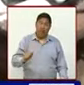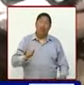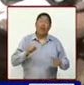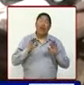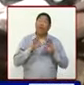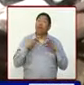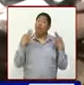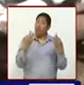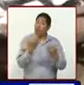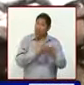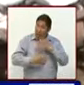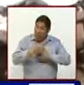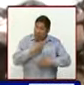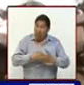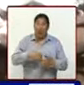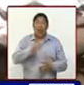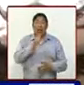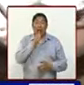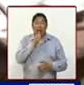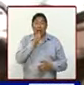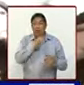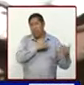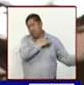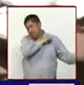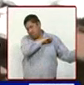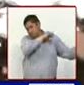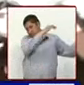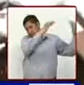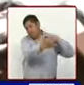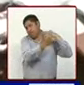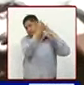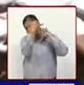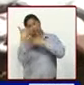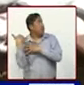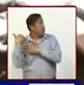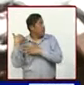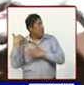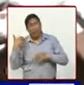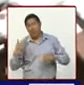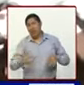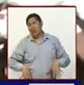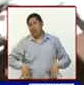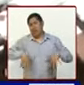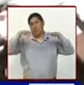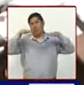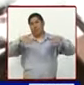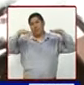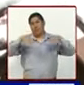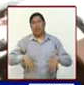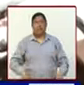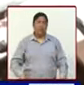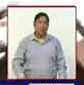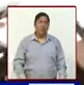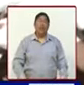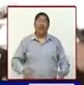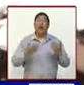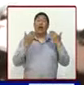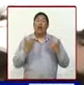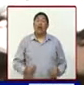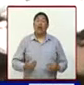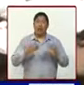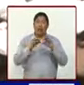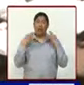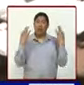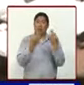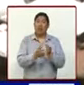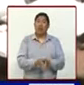familia desesperada cuando el agua entró por la parte posterior de la vivienda, afectándola y llenándola totalmente de agua. Ahora la